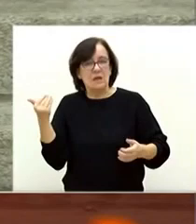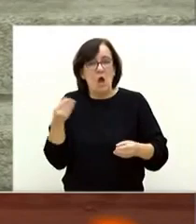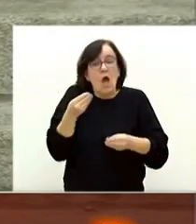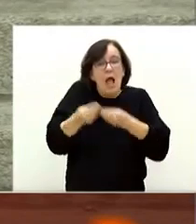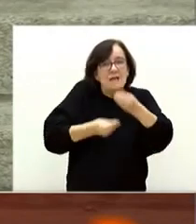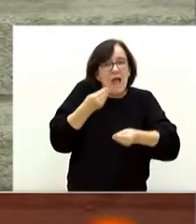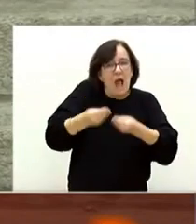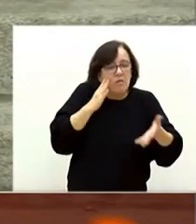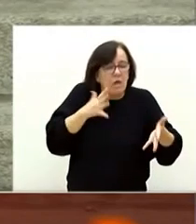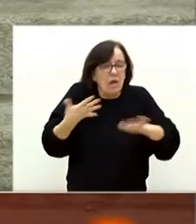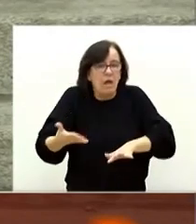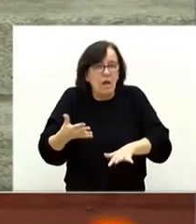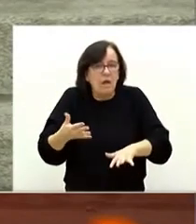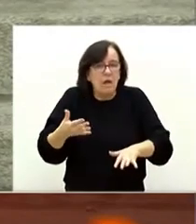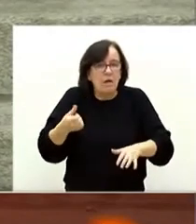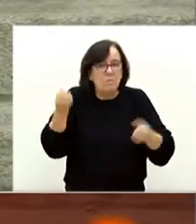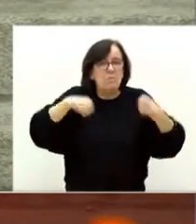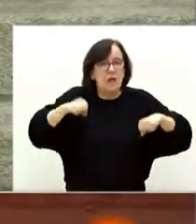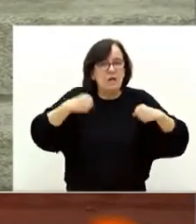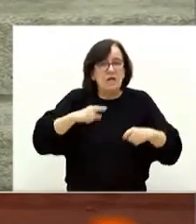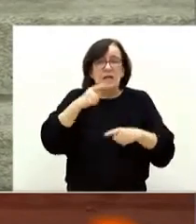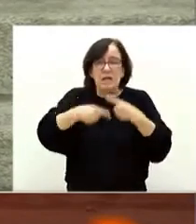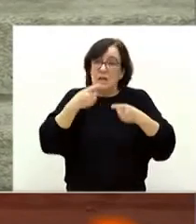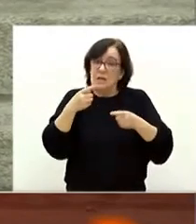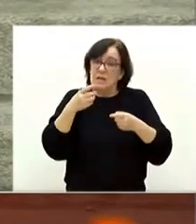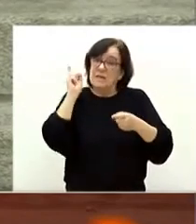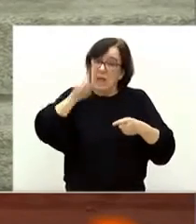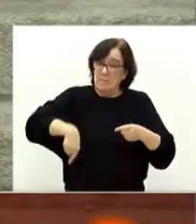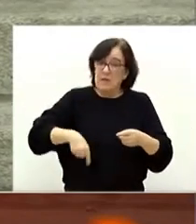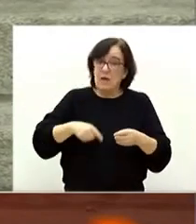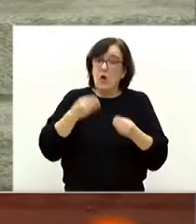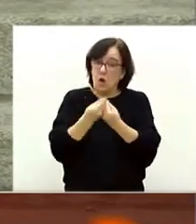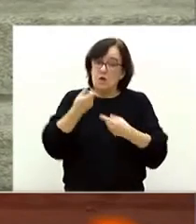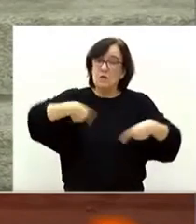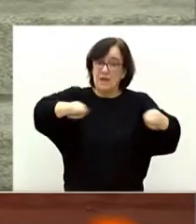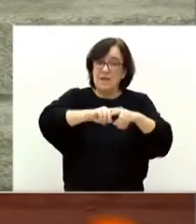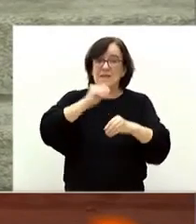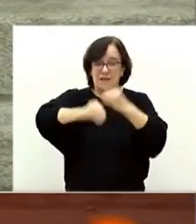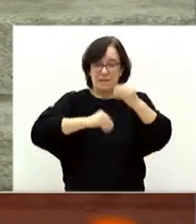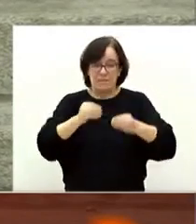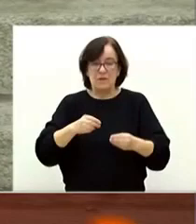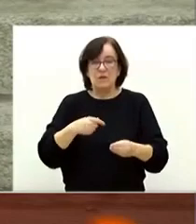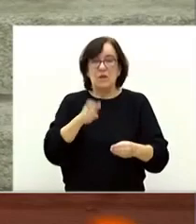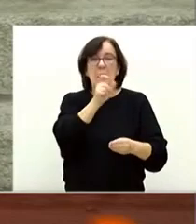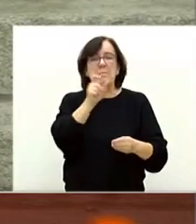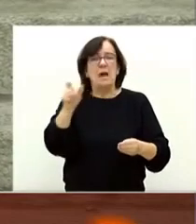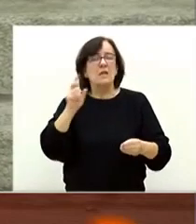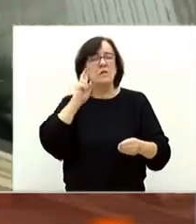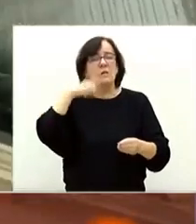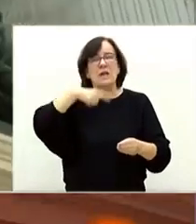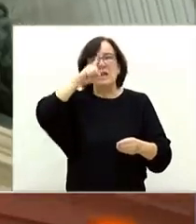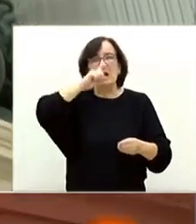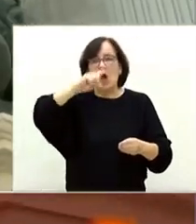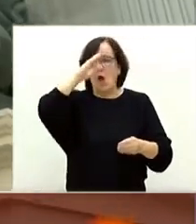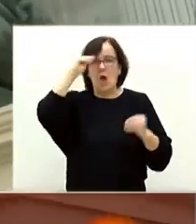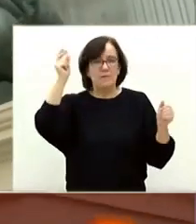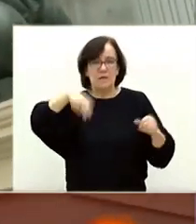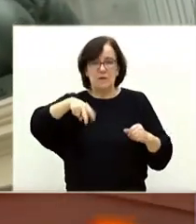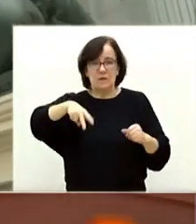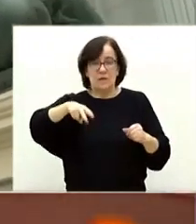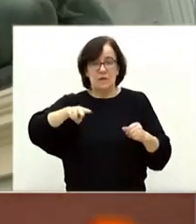hacen, pero también por lo que con ellas se hace. Sus palabras son el recordatorio de que